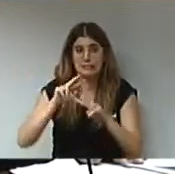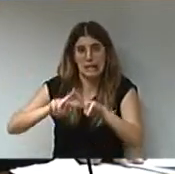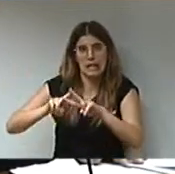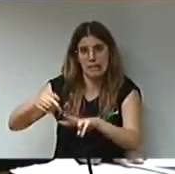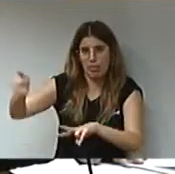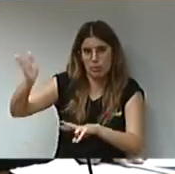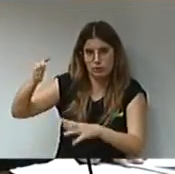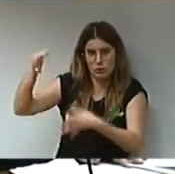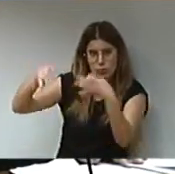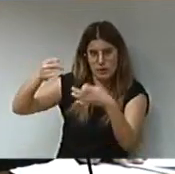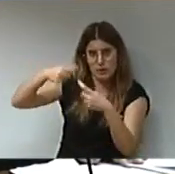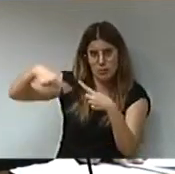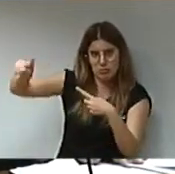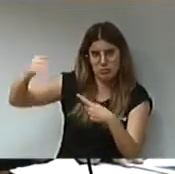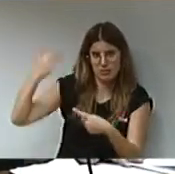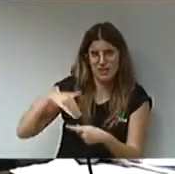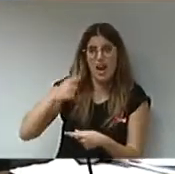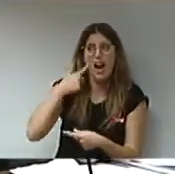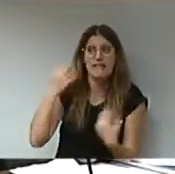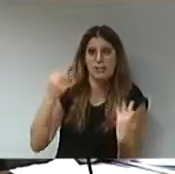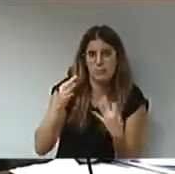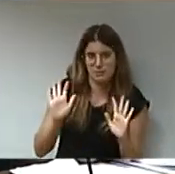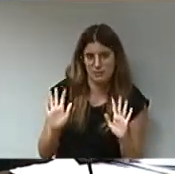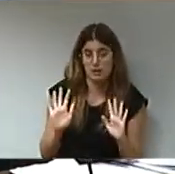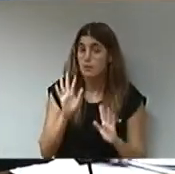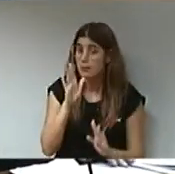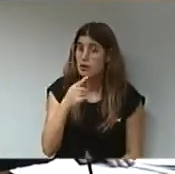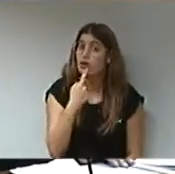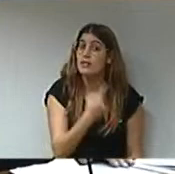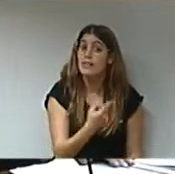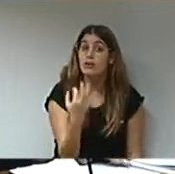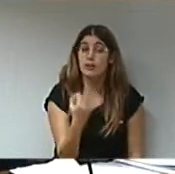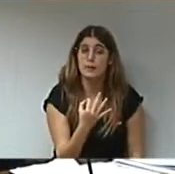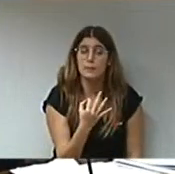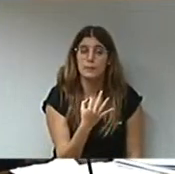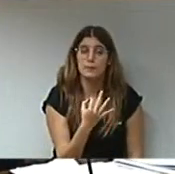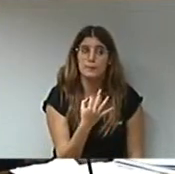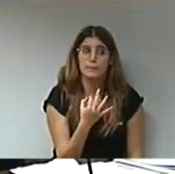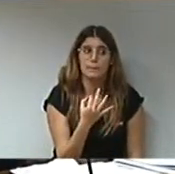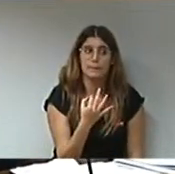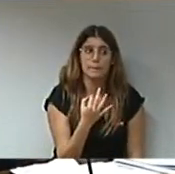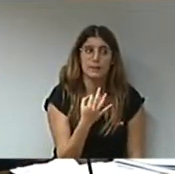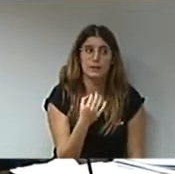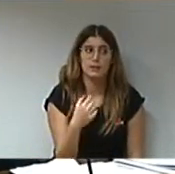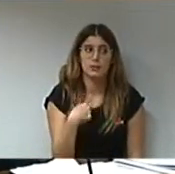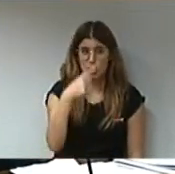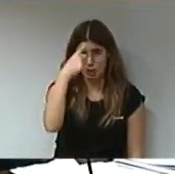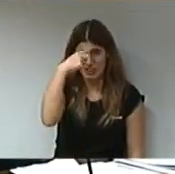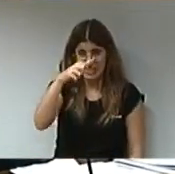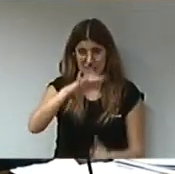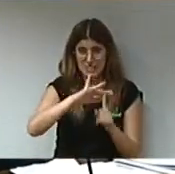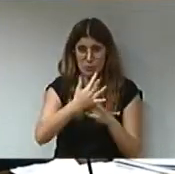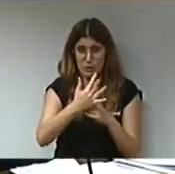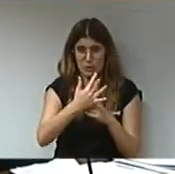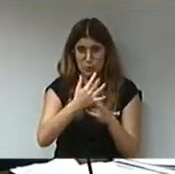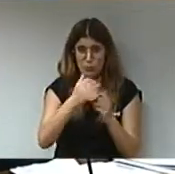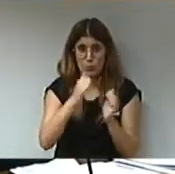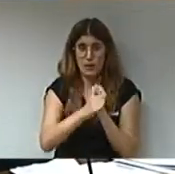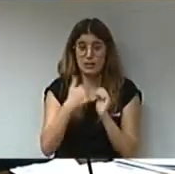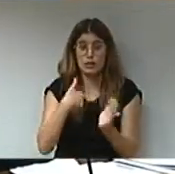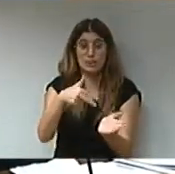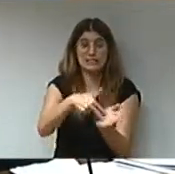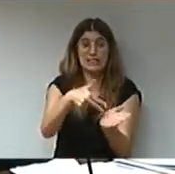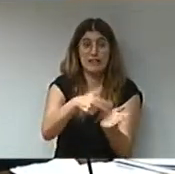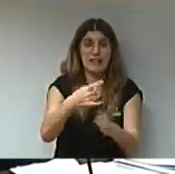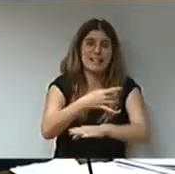analizándose lo que pasó y por qué pasó. Lo que sí que le digo es que yo sé lo que pasó allí. Y yo estuve, no lo que pasó